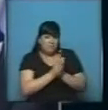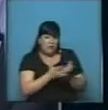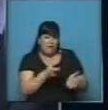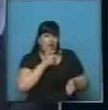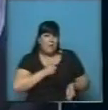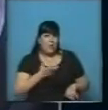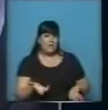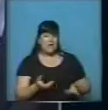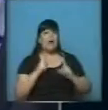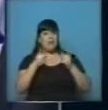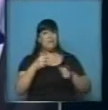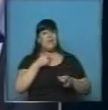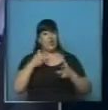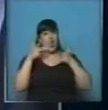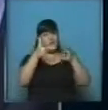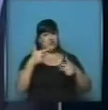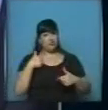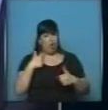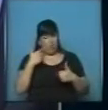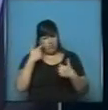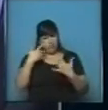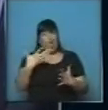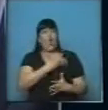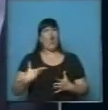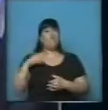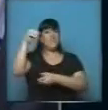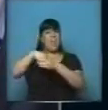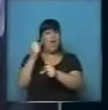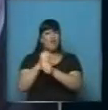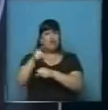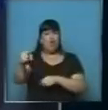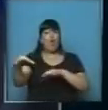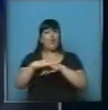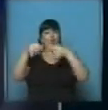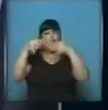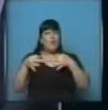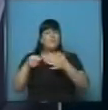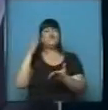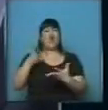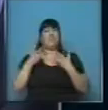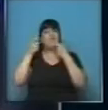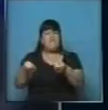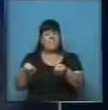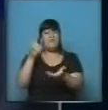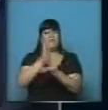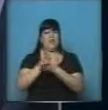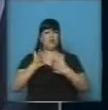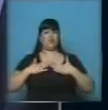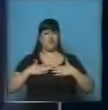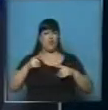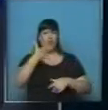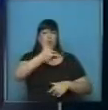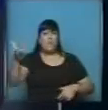Y también decirte que claramente yo he demostrado en mi gobierno un compromiso, que es una convicción de defender los derechos humanos asumida por la mayoría